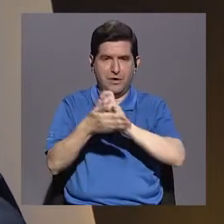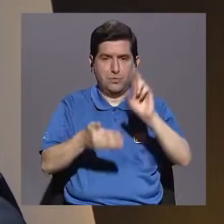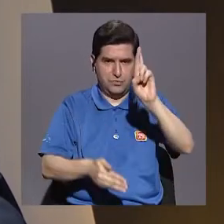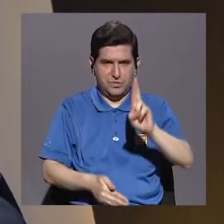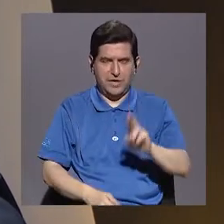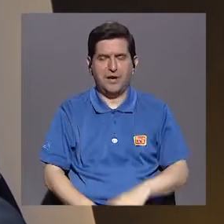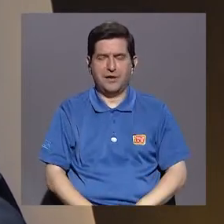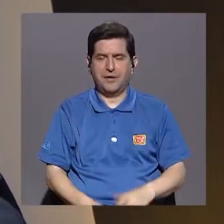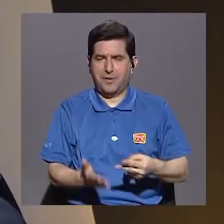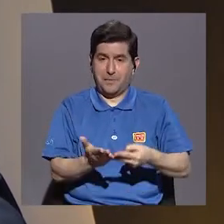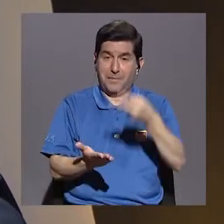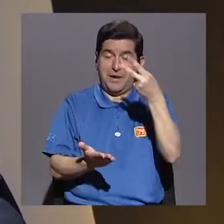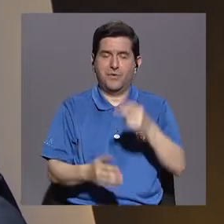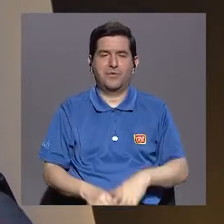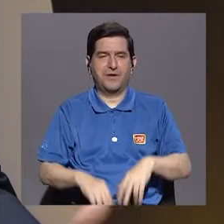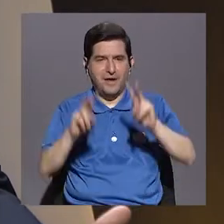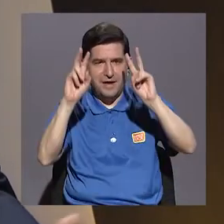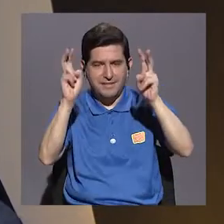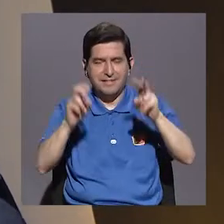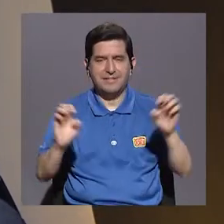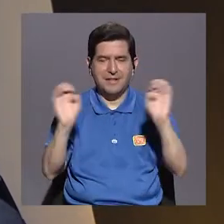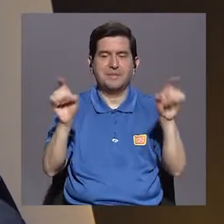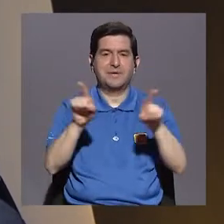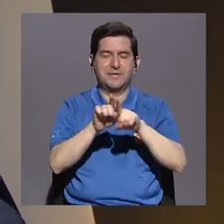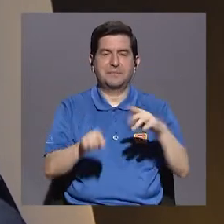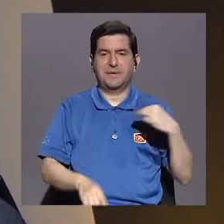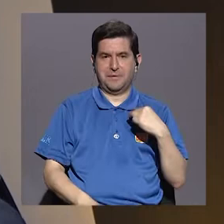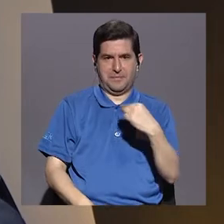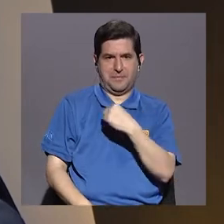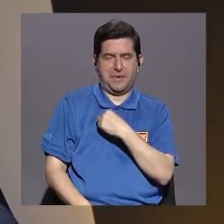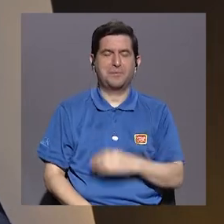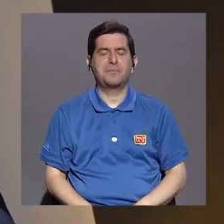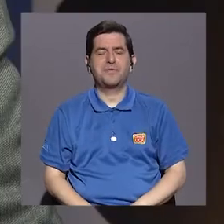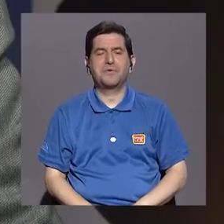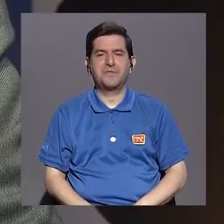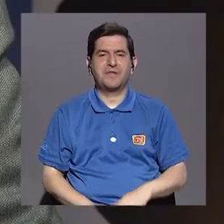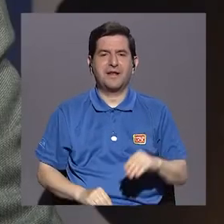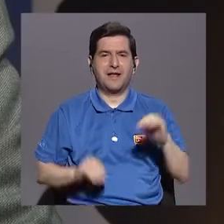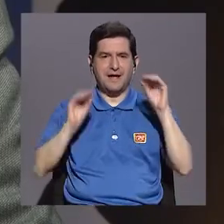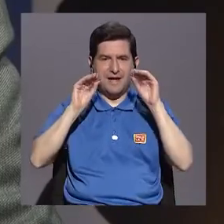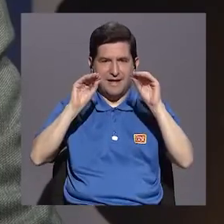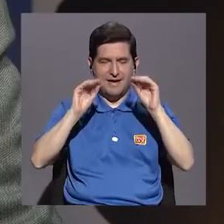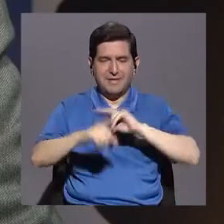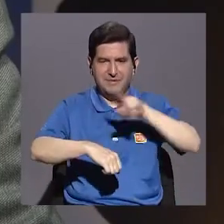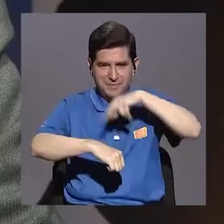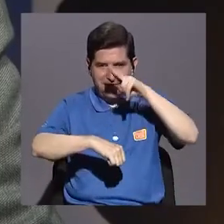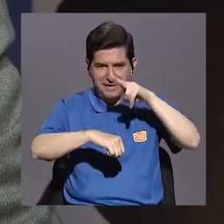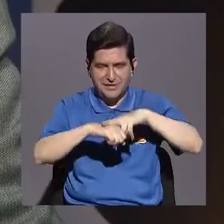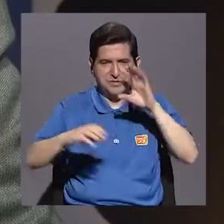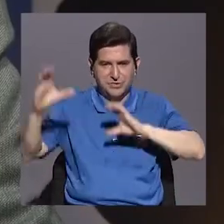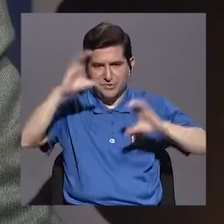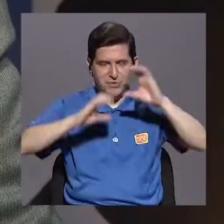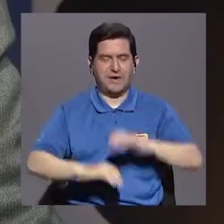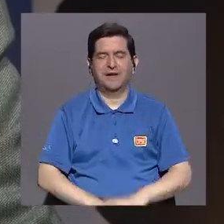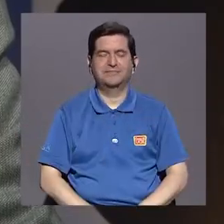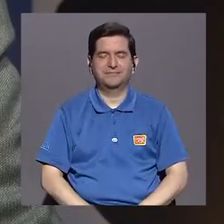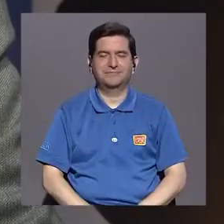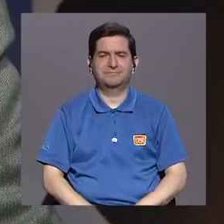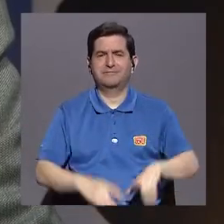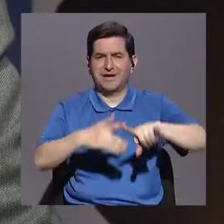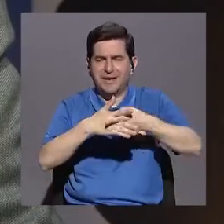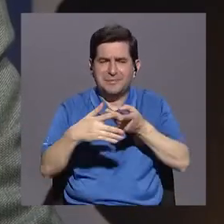en materia de energía también miembro de la academia nacional de ciencias héctor mata